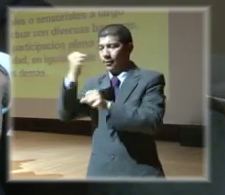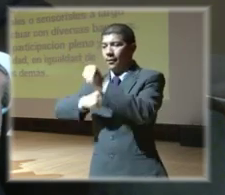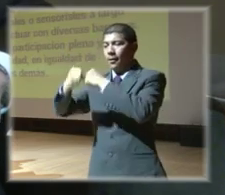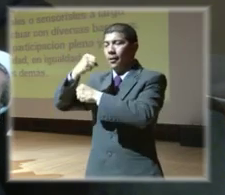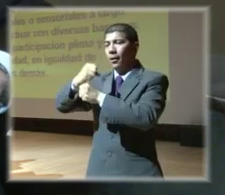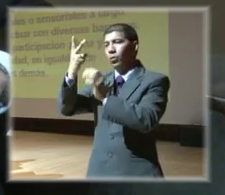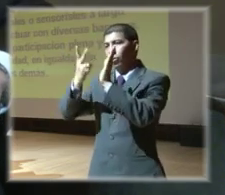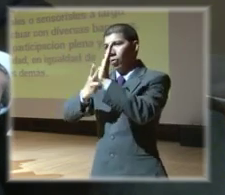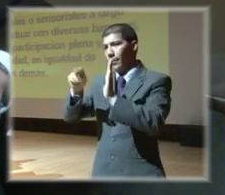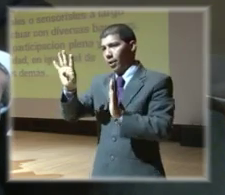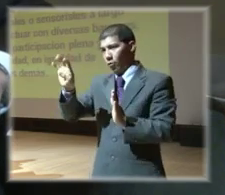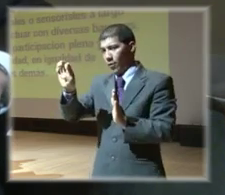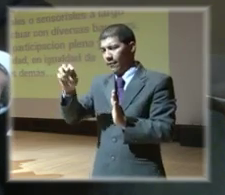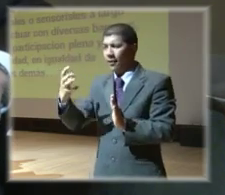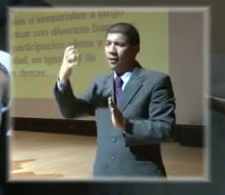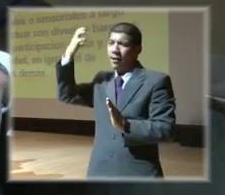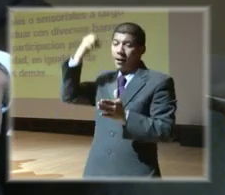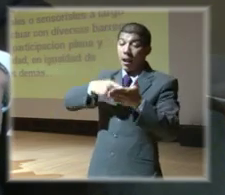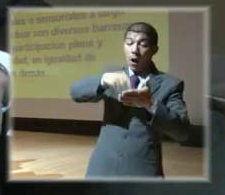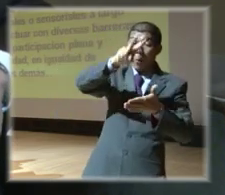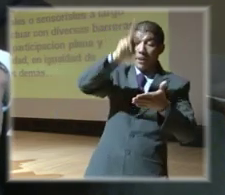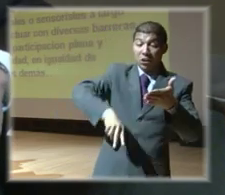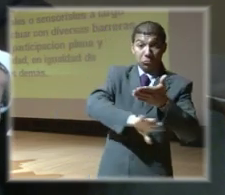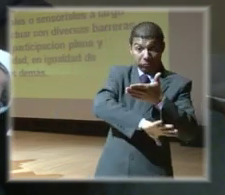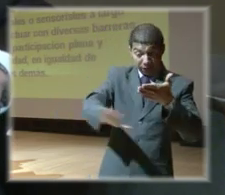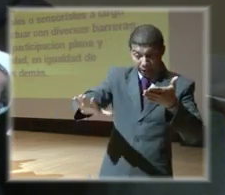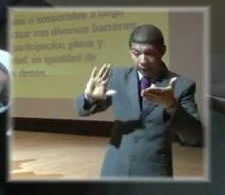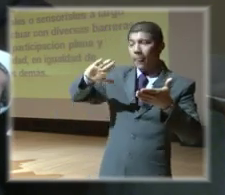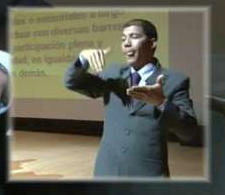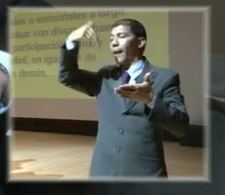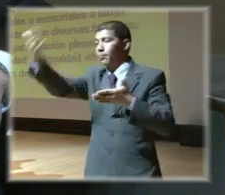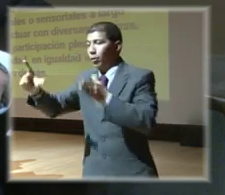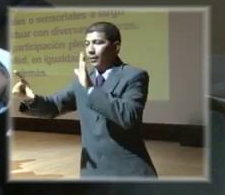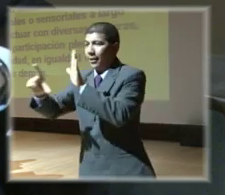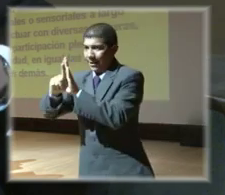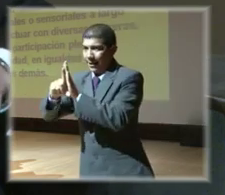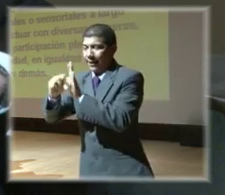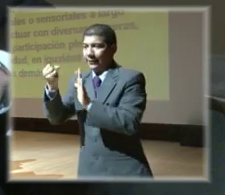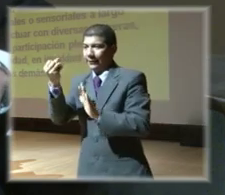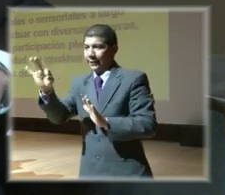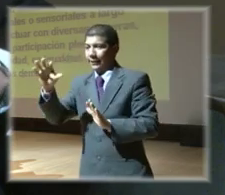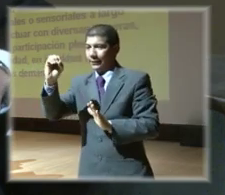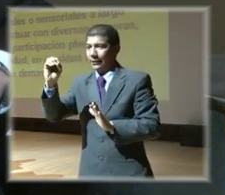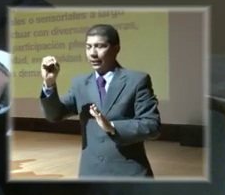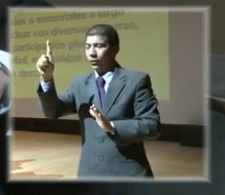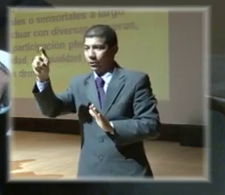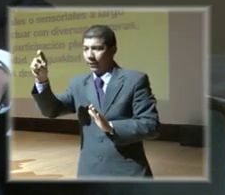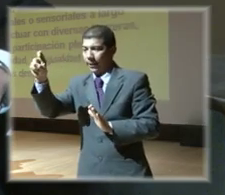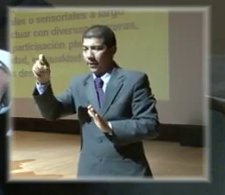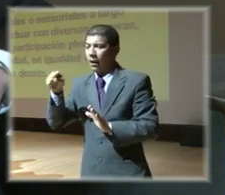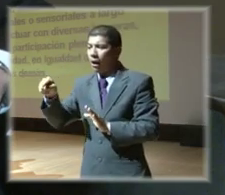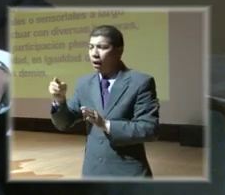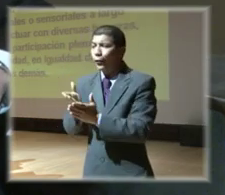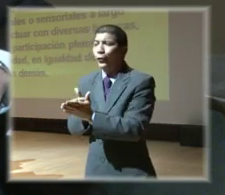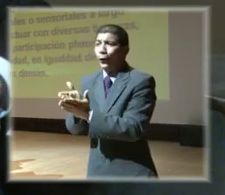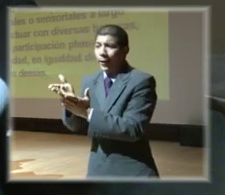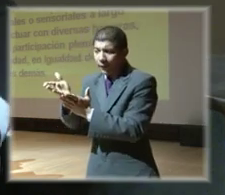se elaboró después de la Convención, no obstante sigue manteniendo las figuras de la interdicción.